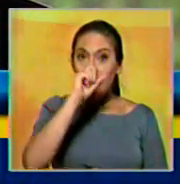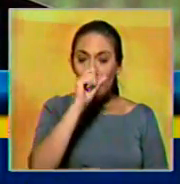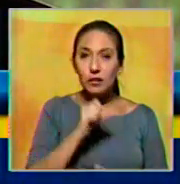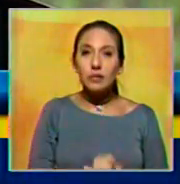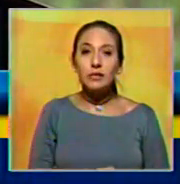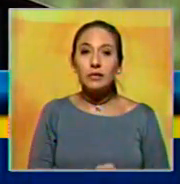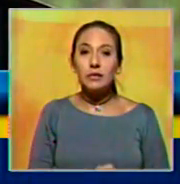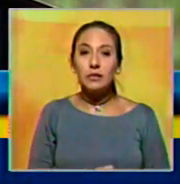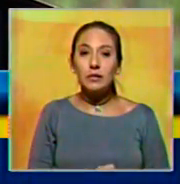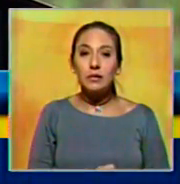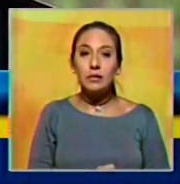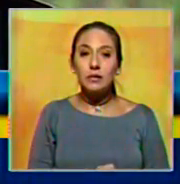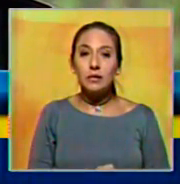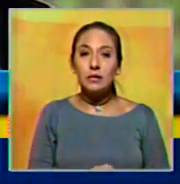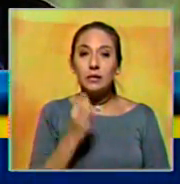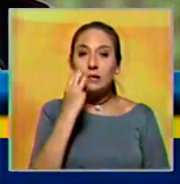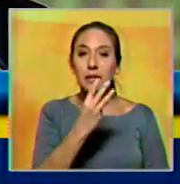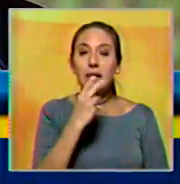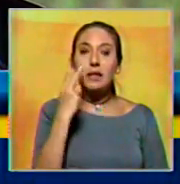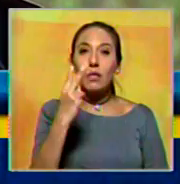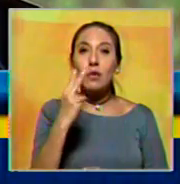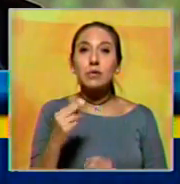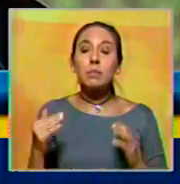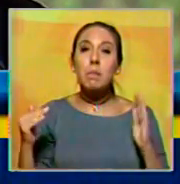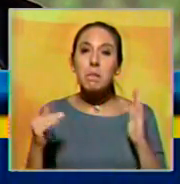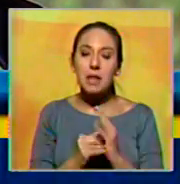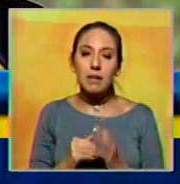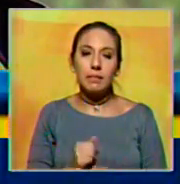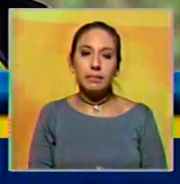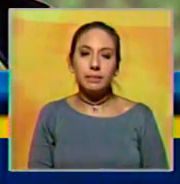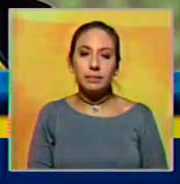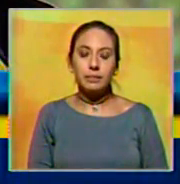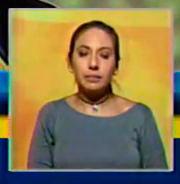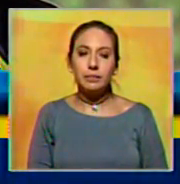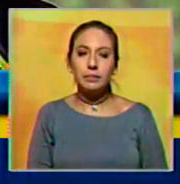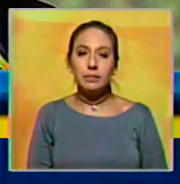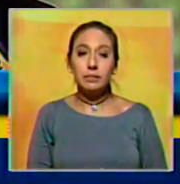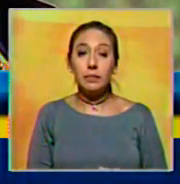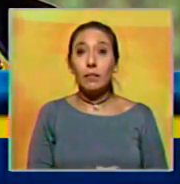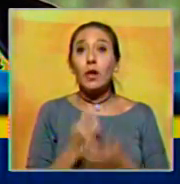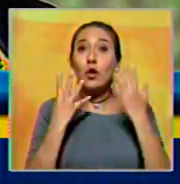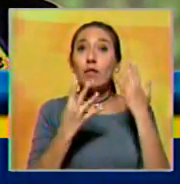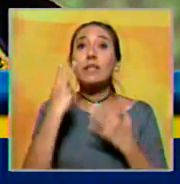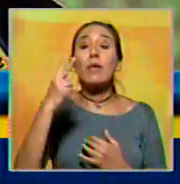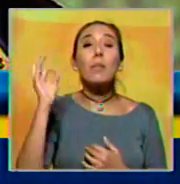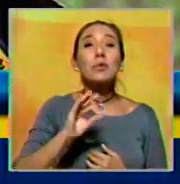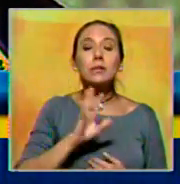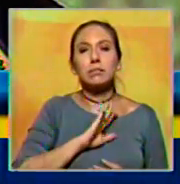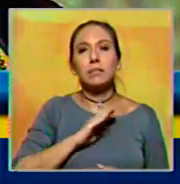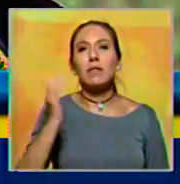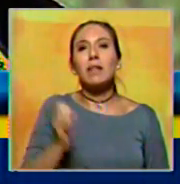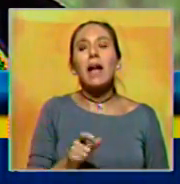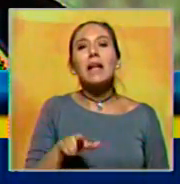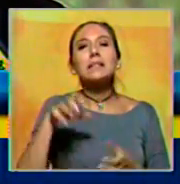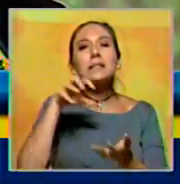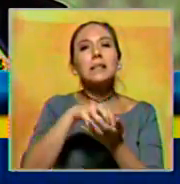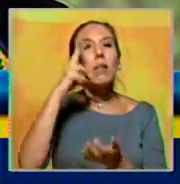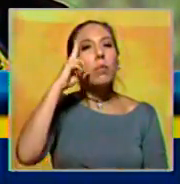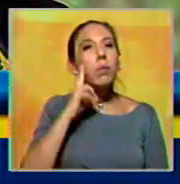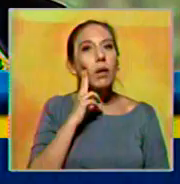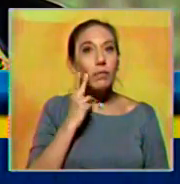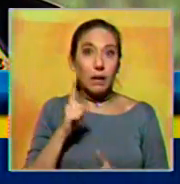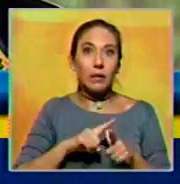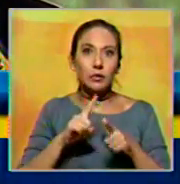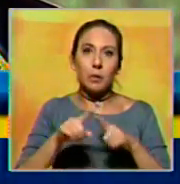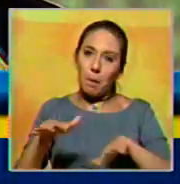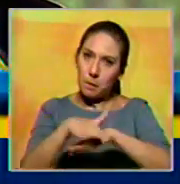tenemos 32.700, casi el doble, y el 92% de los casos en el estado de Bolívar. Entonces el ministerio